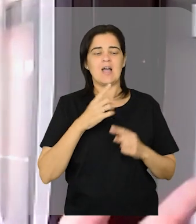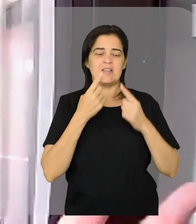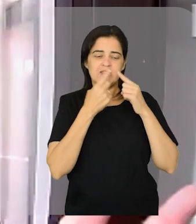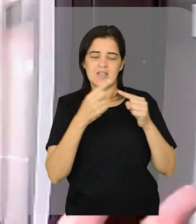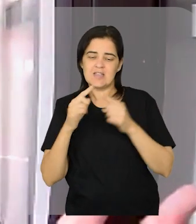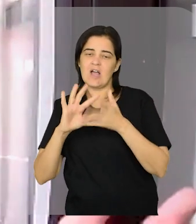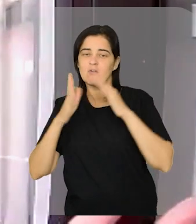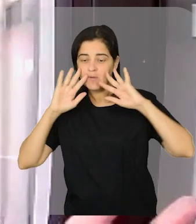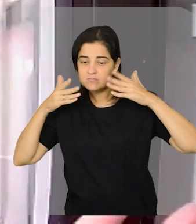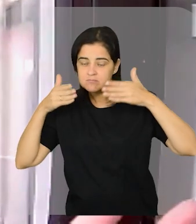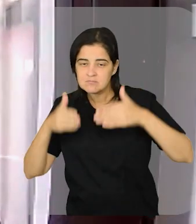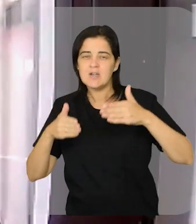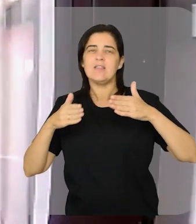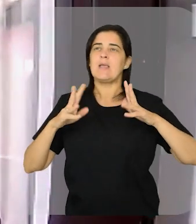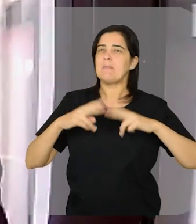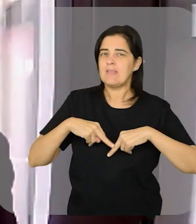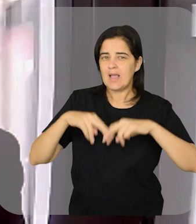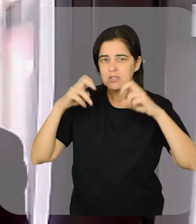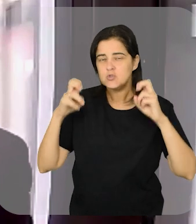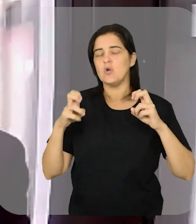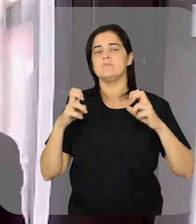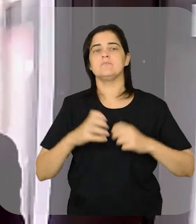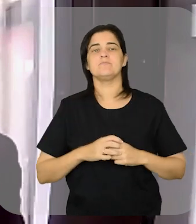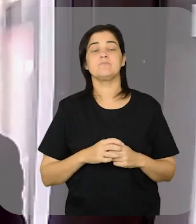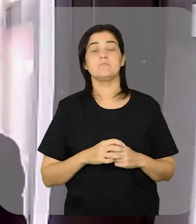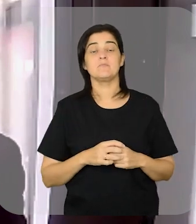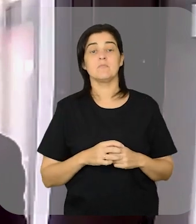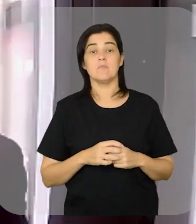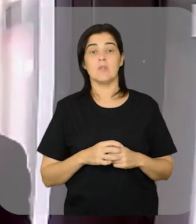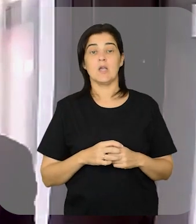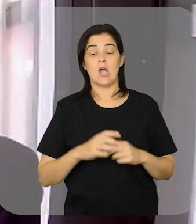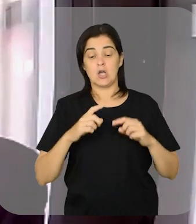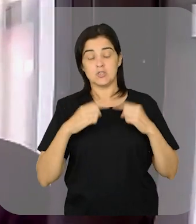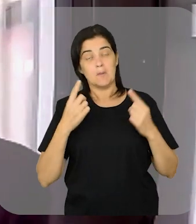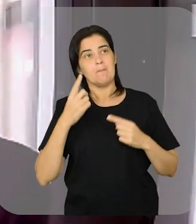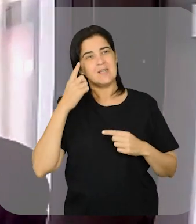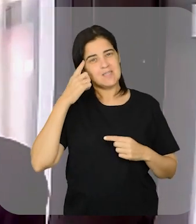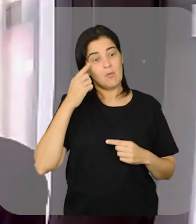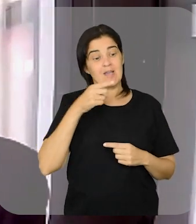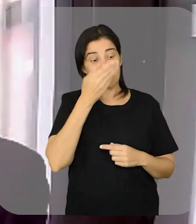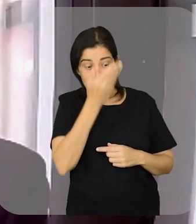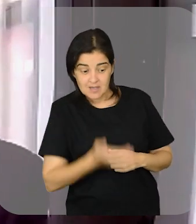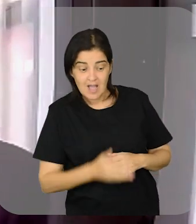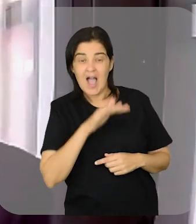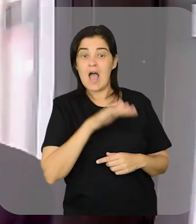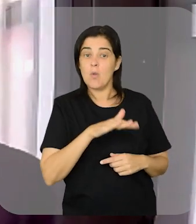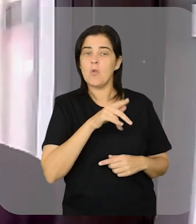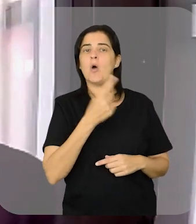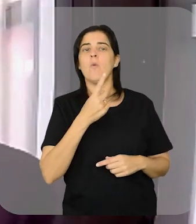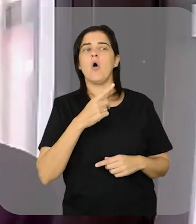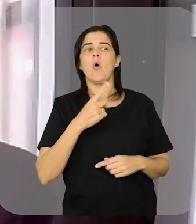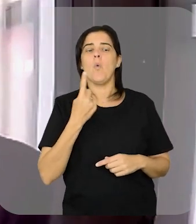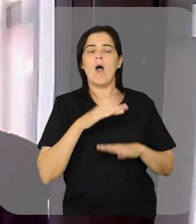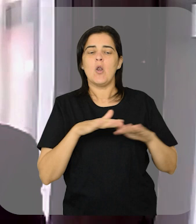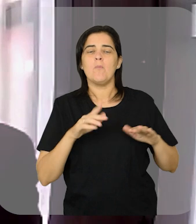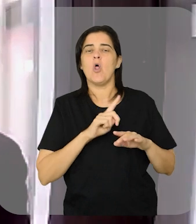que se trabajan en la parte de investigación, ¿tá? Tendemos a considerar a ese alumno como un alumno